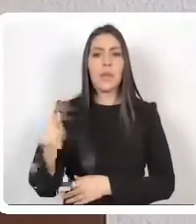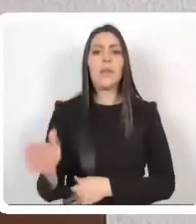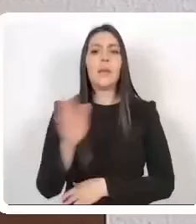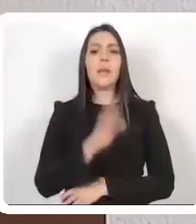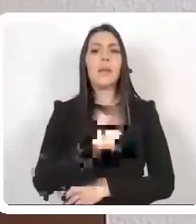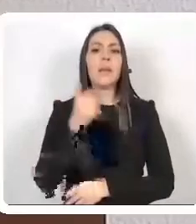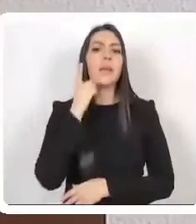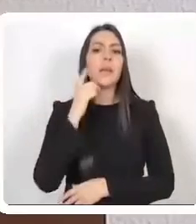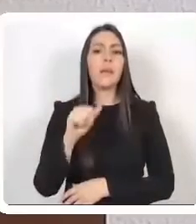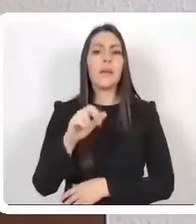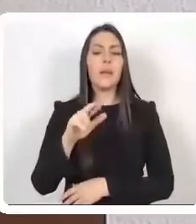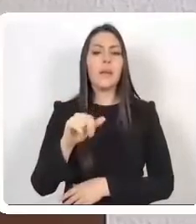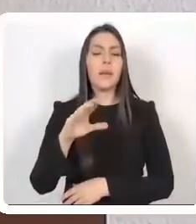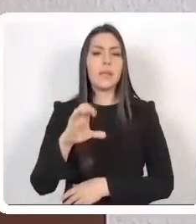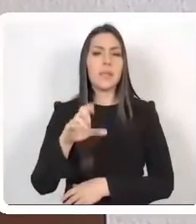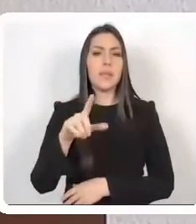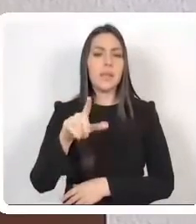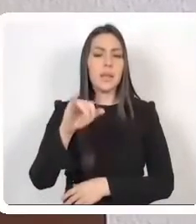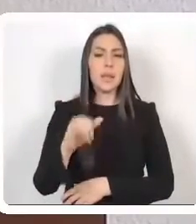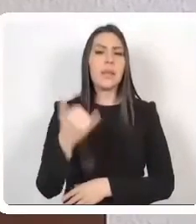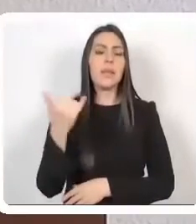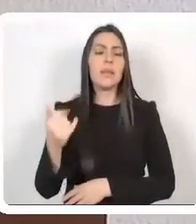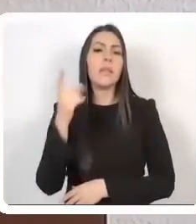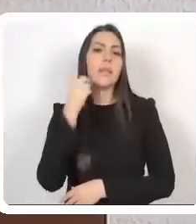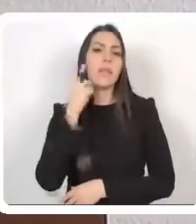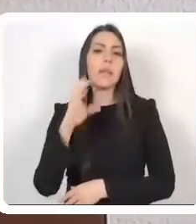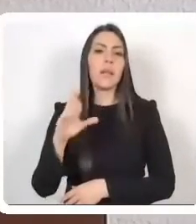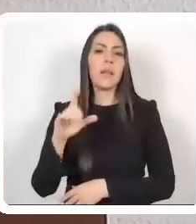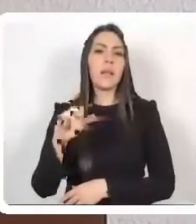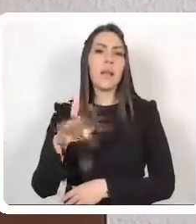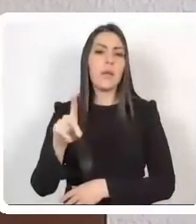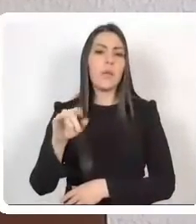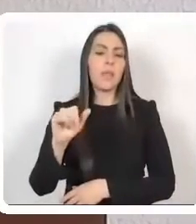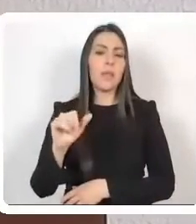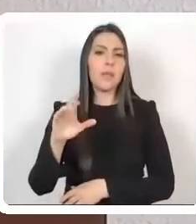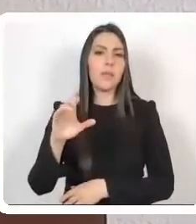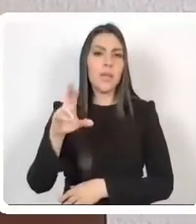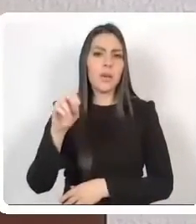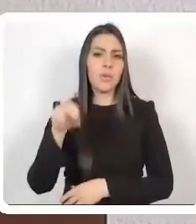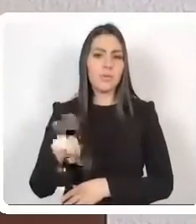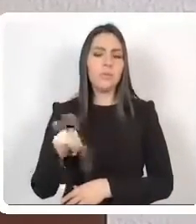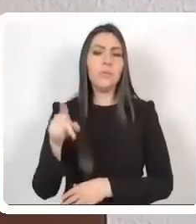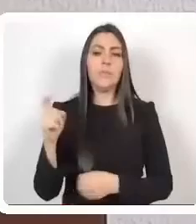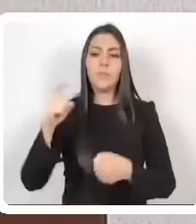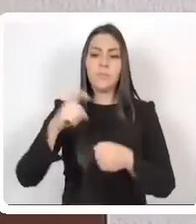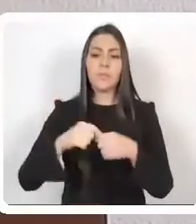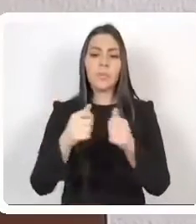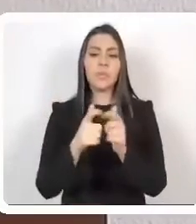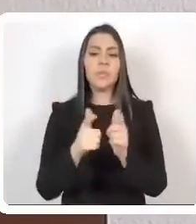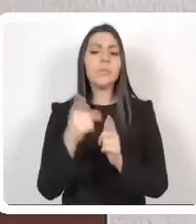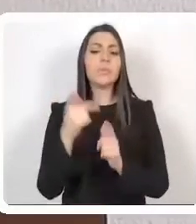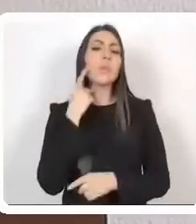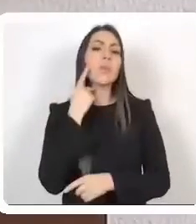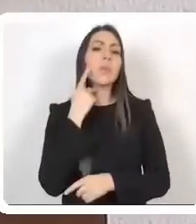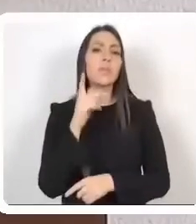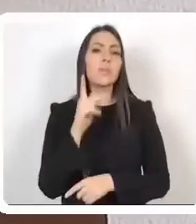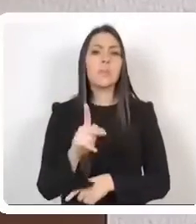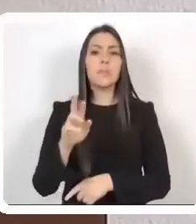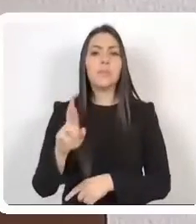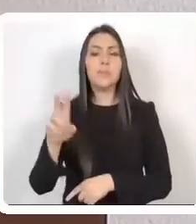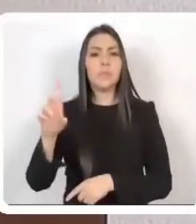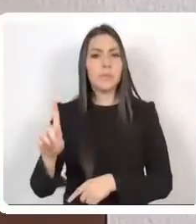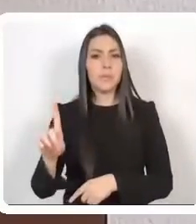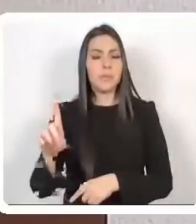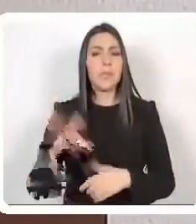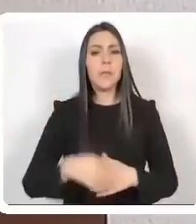Casasola Salazar y la diputada Claudia González Cerón, en nombre del Grupo Parlamentario del Partido de la Revolución